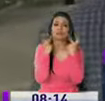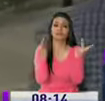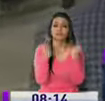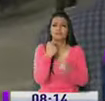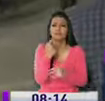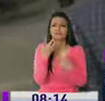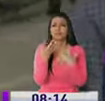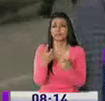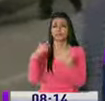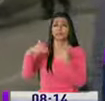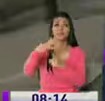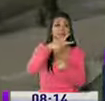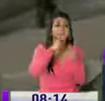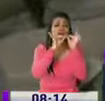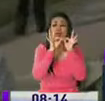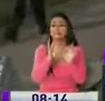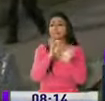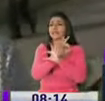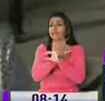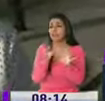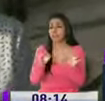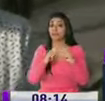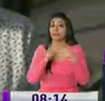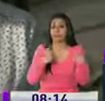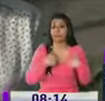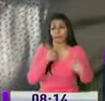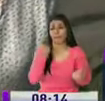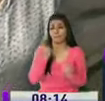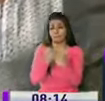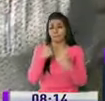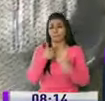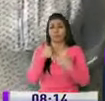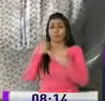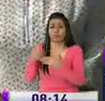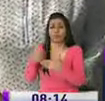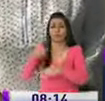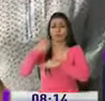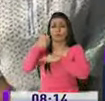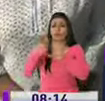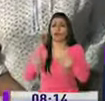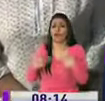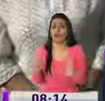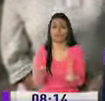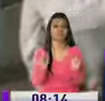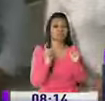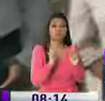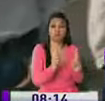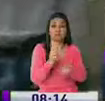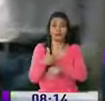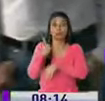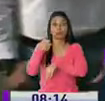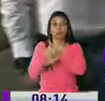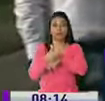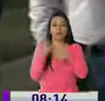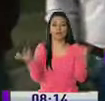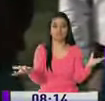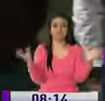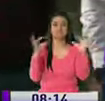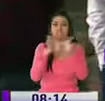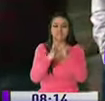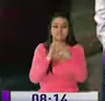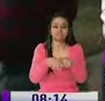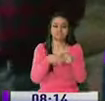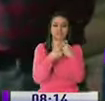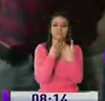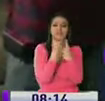mira, yo quiero que mi espacio esté apadrinado, mi parque, que esté en mejor estado, ¿cómo hacemos? Entonces, ahí ya se inició el diálogo y justamente